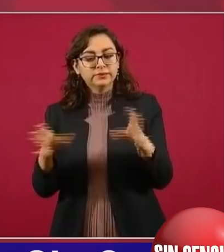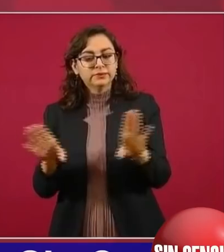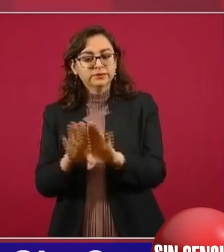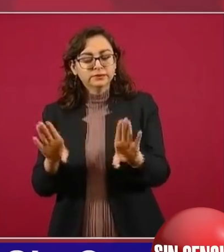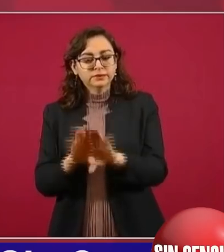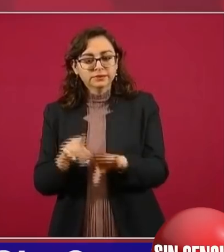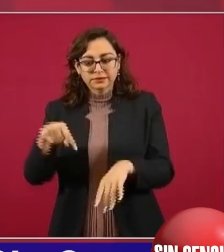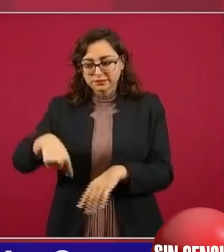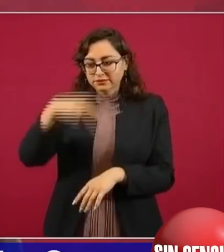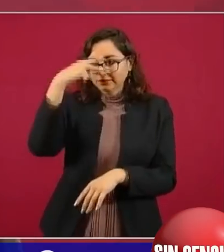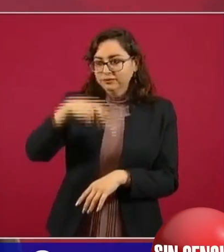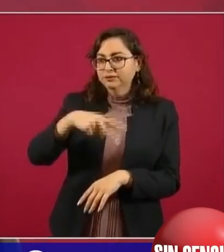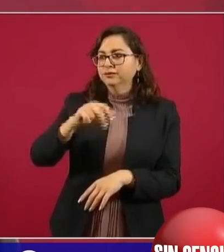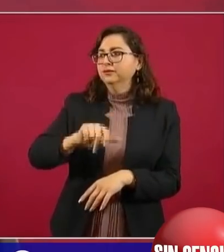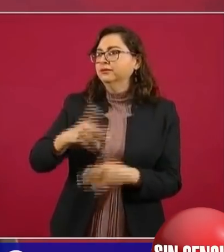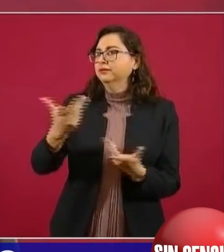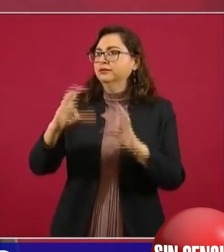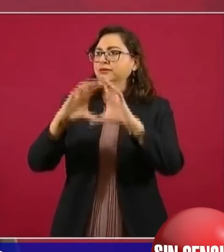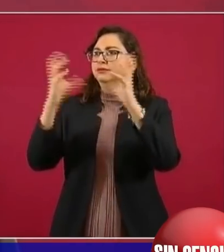mundo,